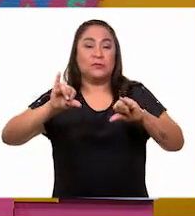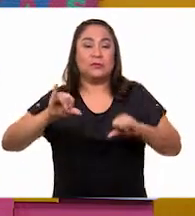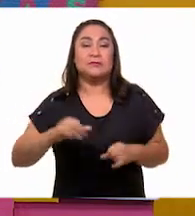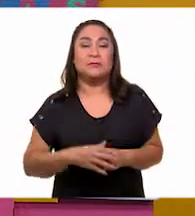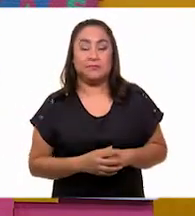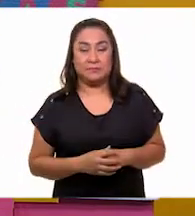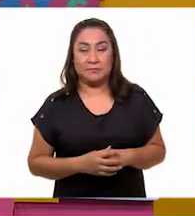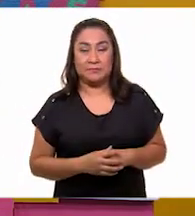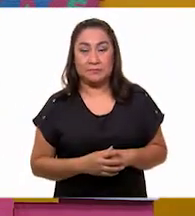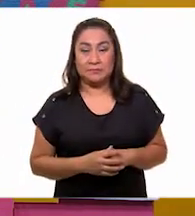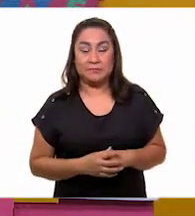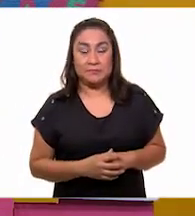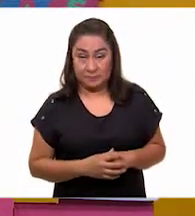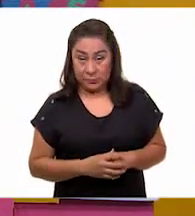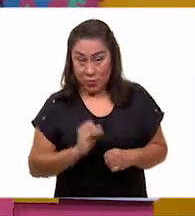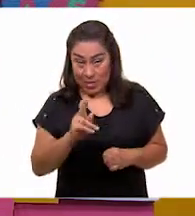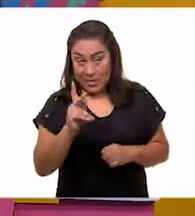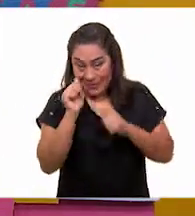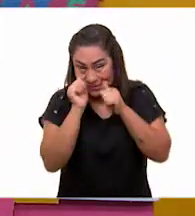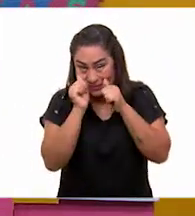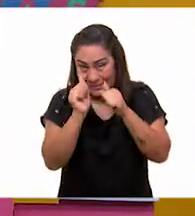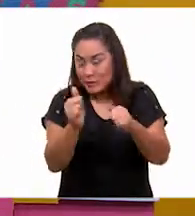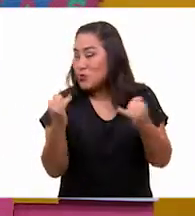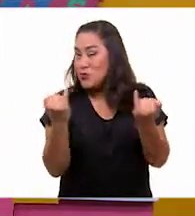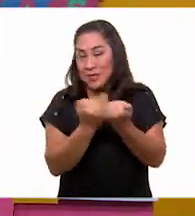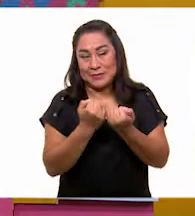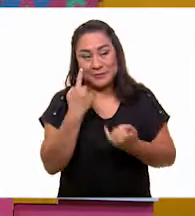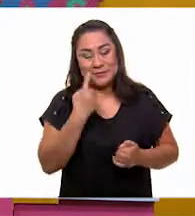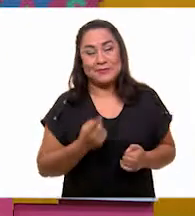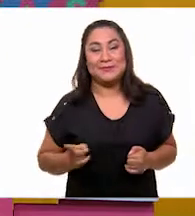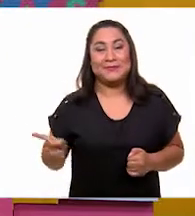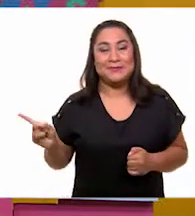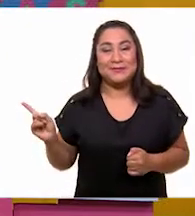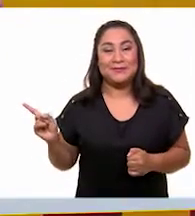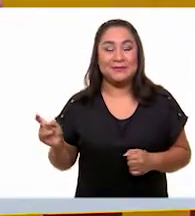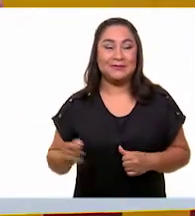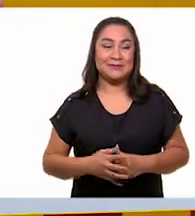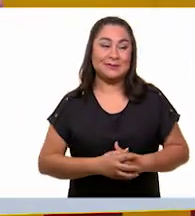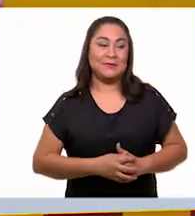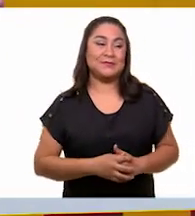misma altura, ¿de acuerdo? De acuerdo. Entonces vamos a poner esta primera botella.